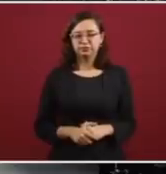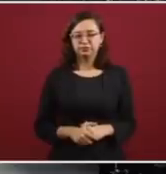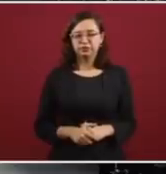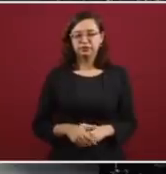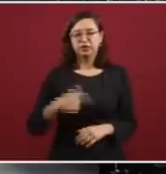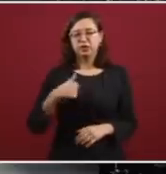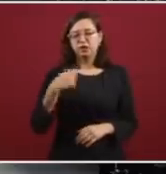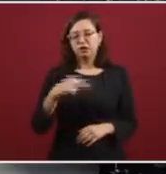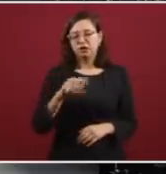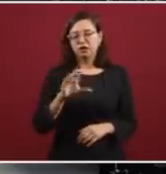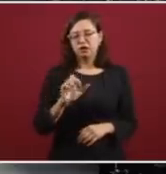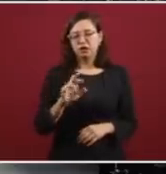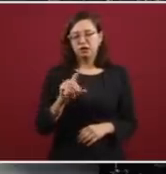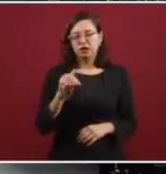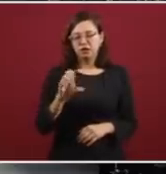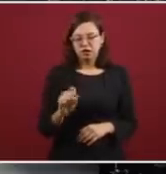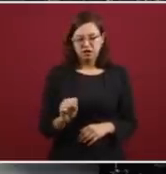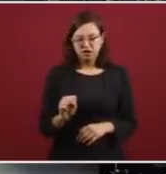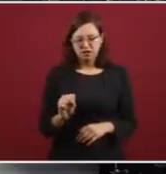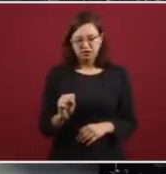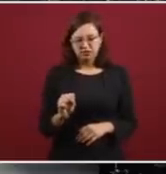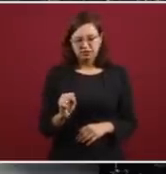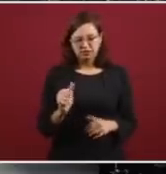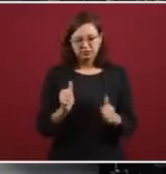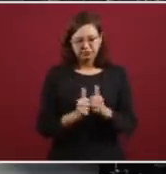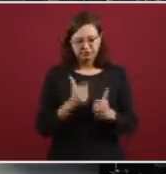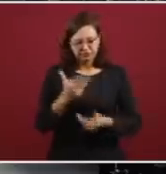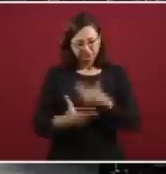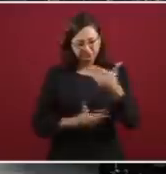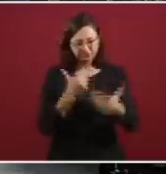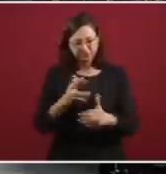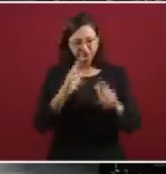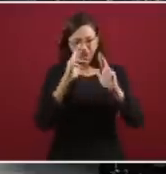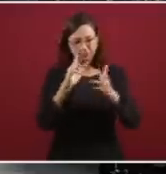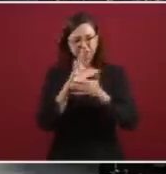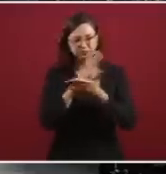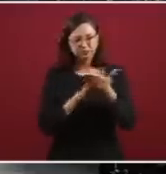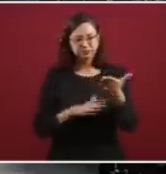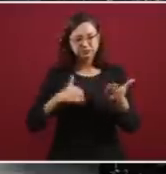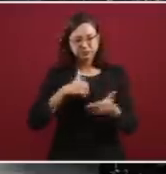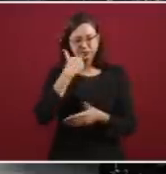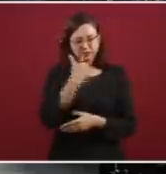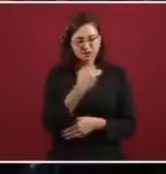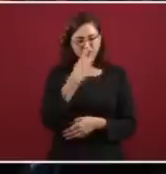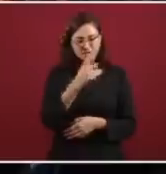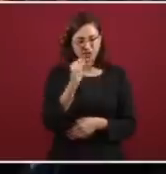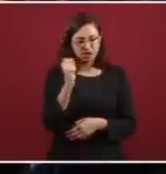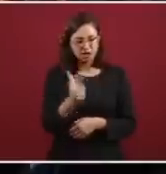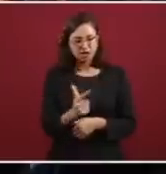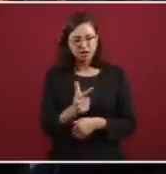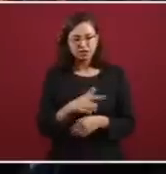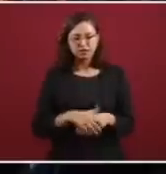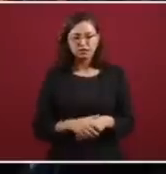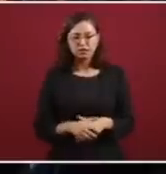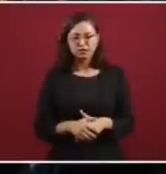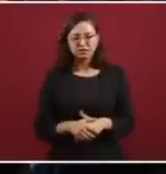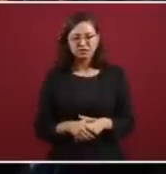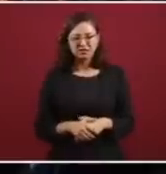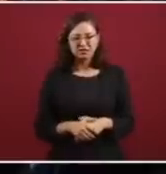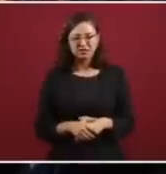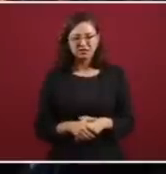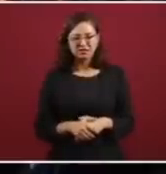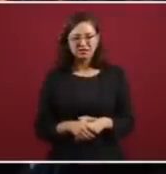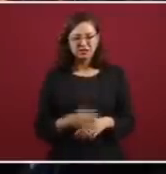Carlos Cabeza, del diario de Nuevo Laredo. Con todo respeto y humildad le quiero comentar algo. Es un gran líder, está llevando a